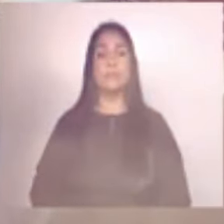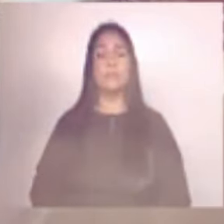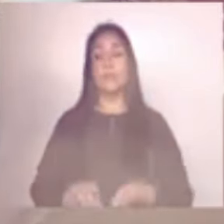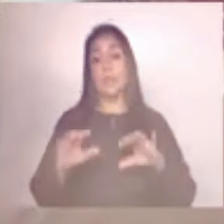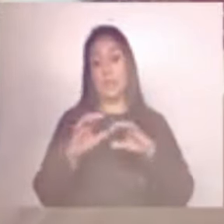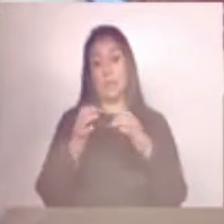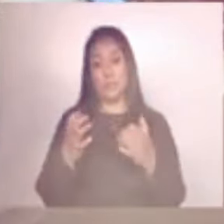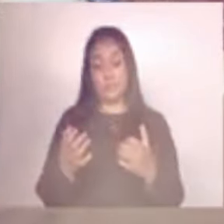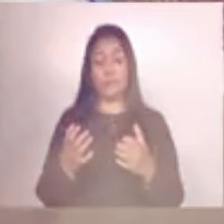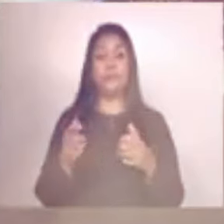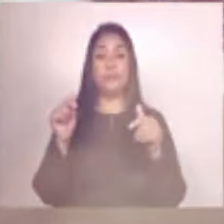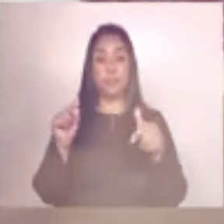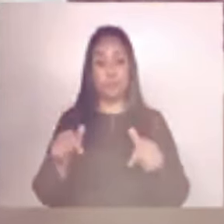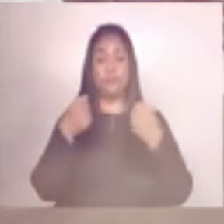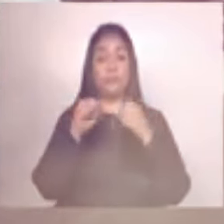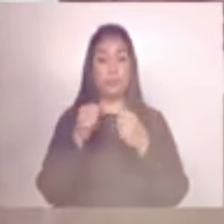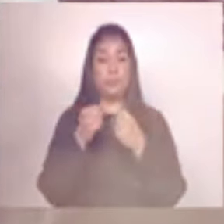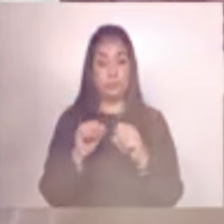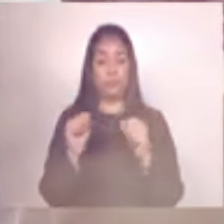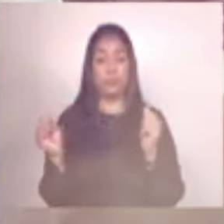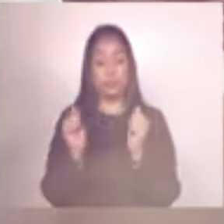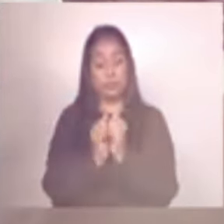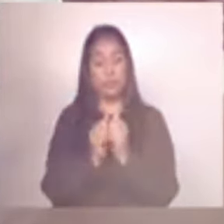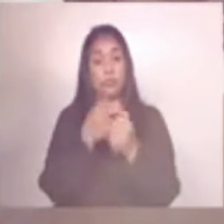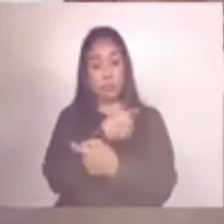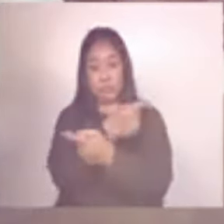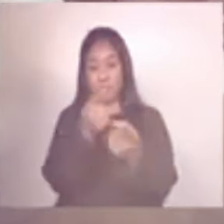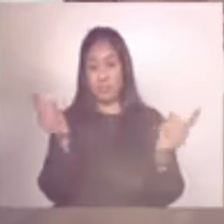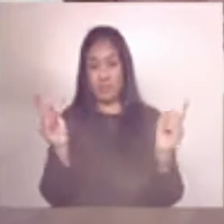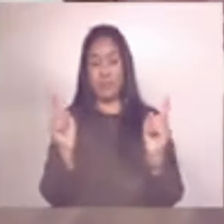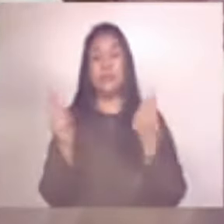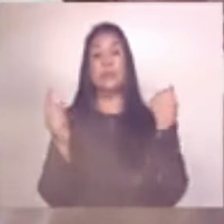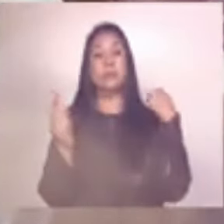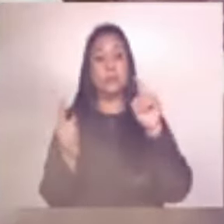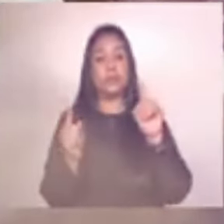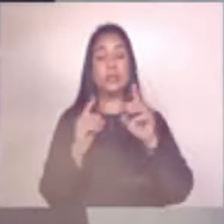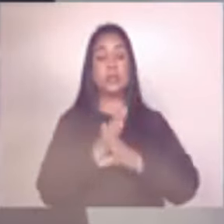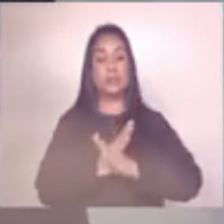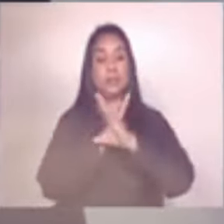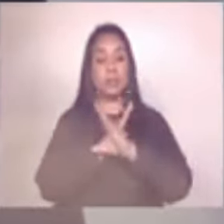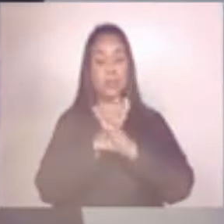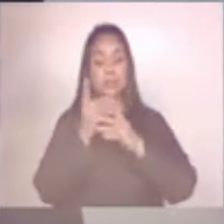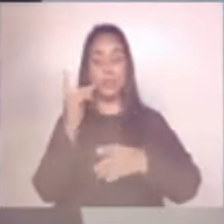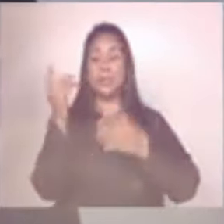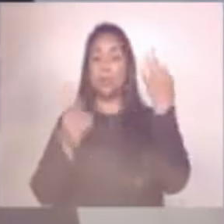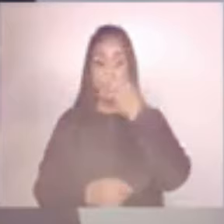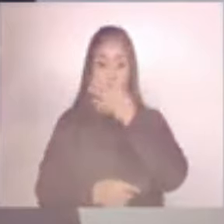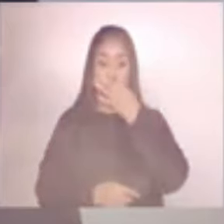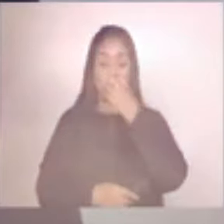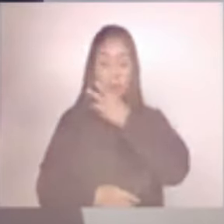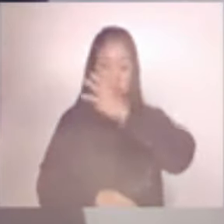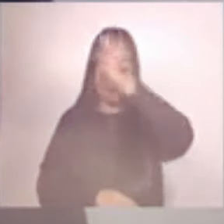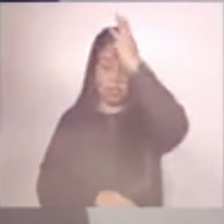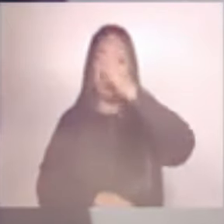hemos estado realizando junto con ustedes para la Defensoría de la Mujer Indígena es